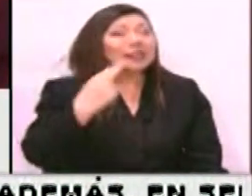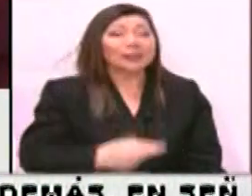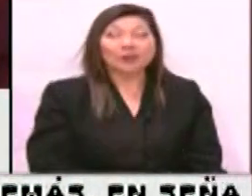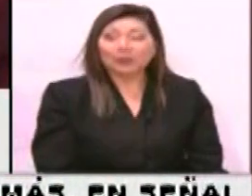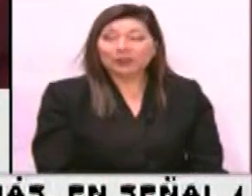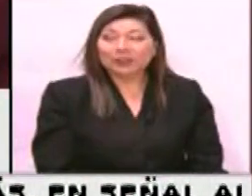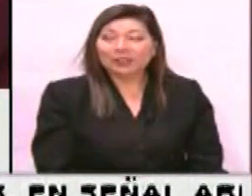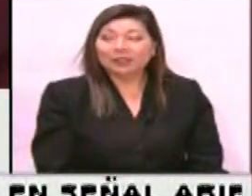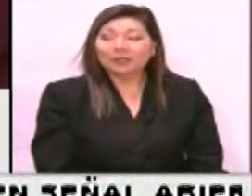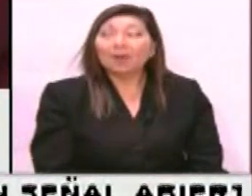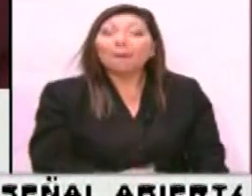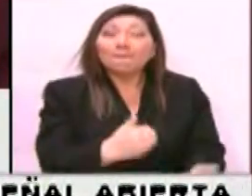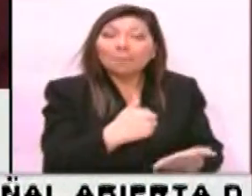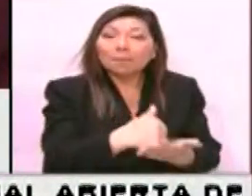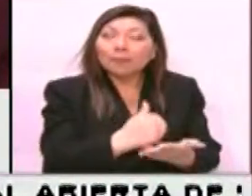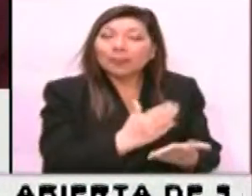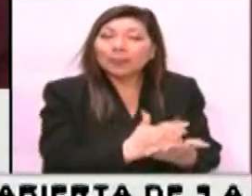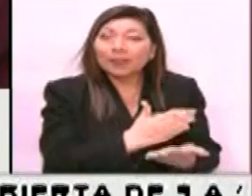razonabilidad.